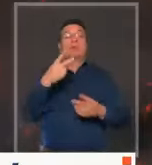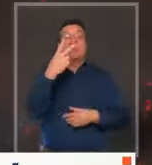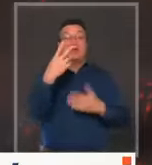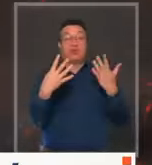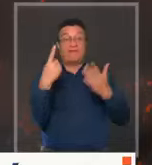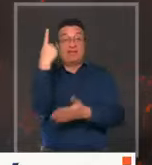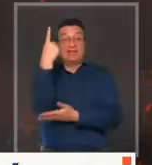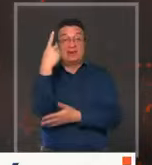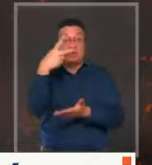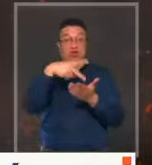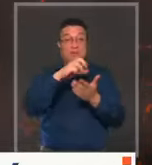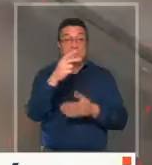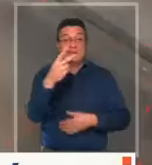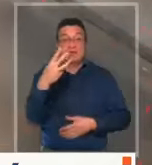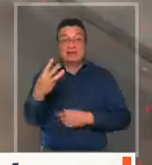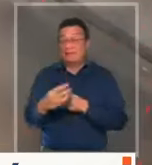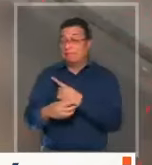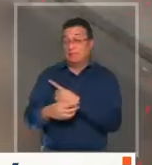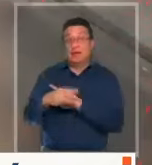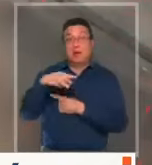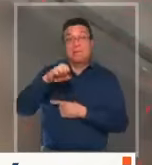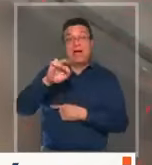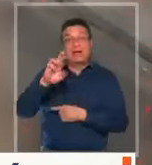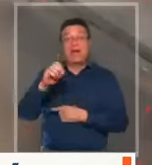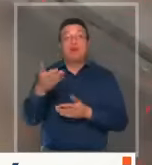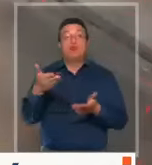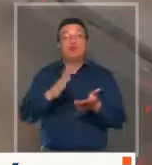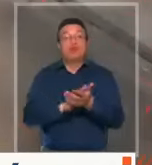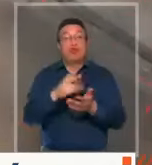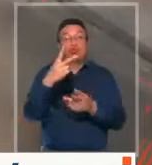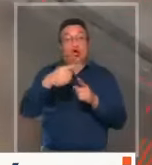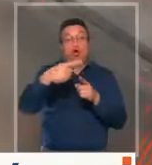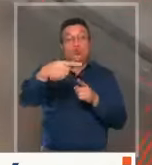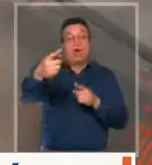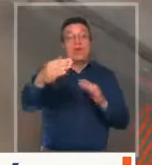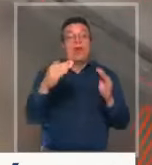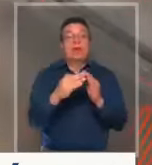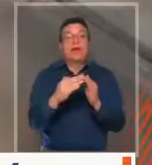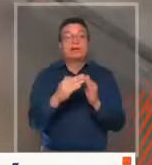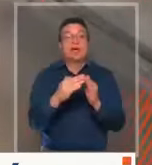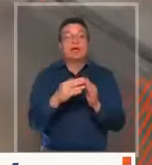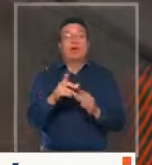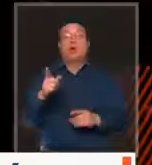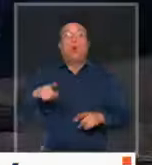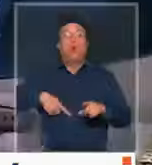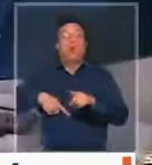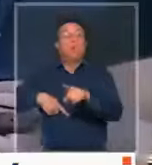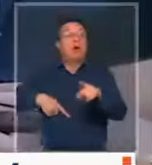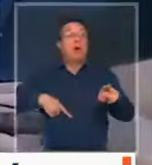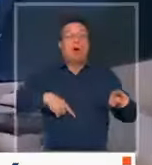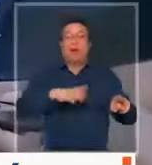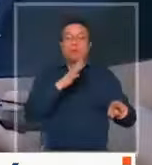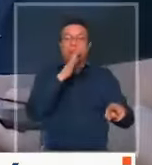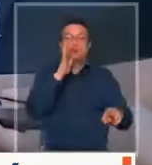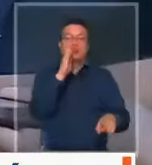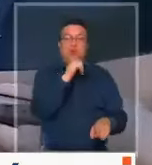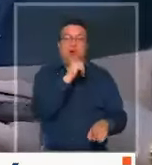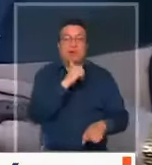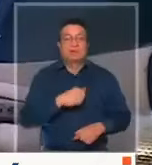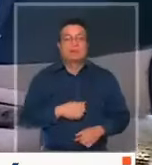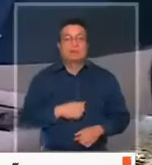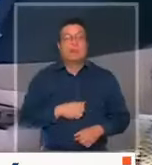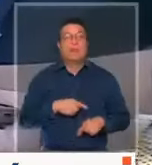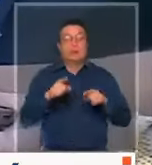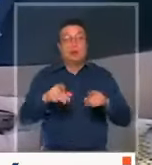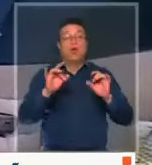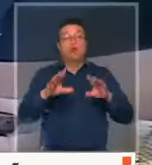de 2023, Mayra, la hija de Esmeralda, murió a solo 2 cuadras de su casa. Aún no hay culpables. Estaba ese día en esa